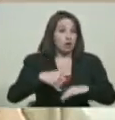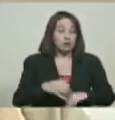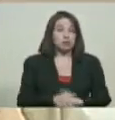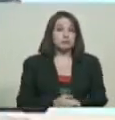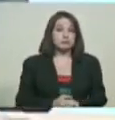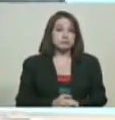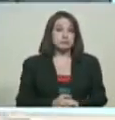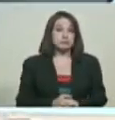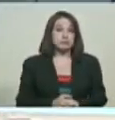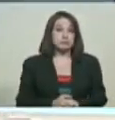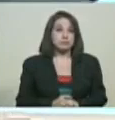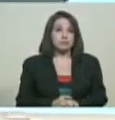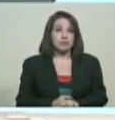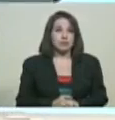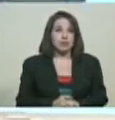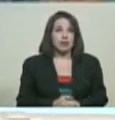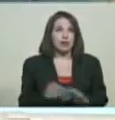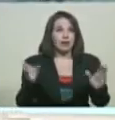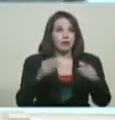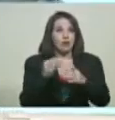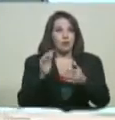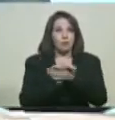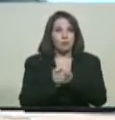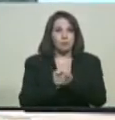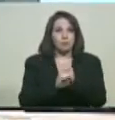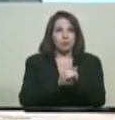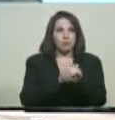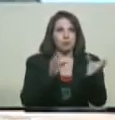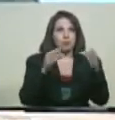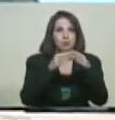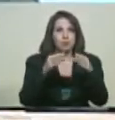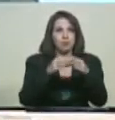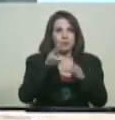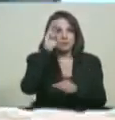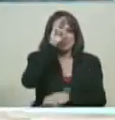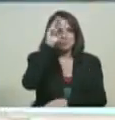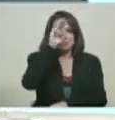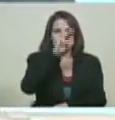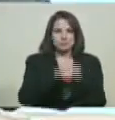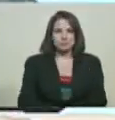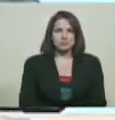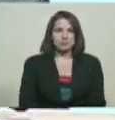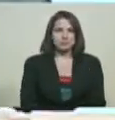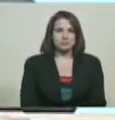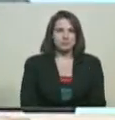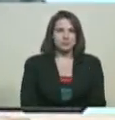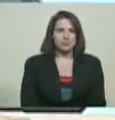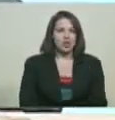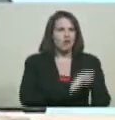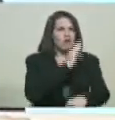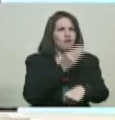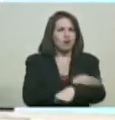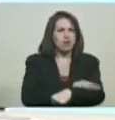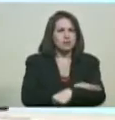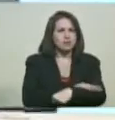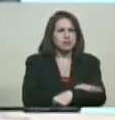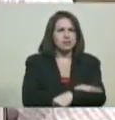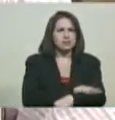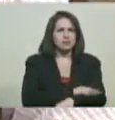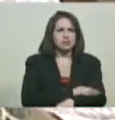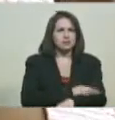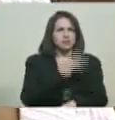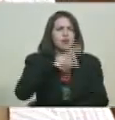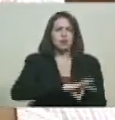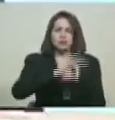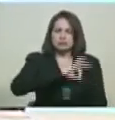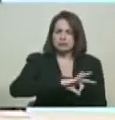la fuerza de nuestros maestros nuestras maestras las fuerzas sociales diversas